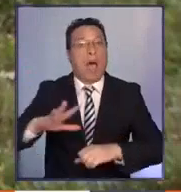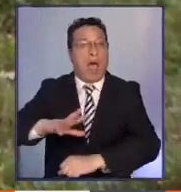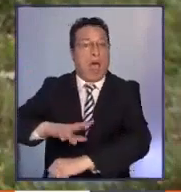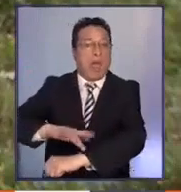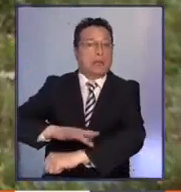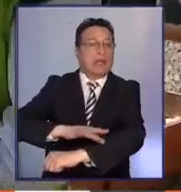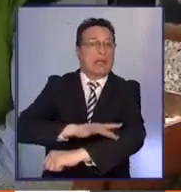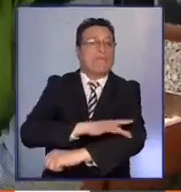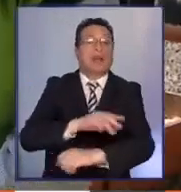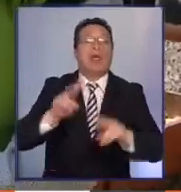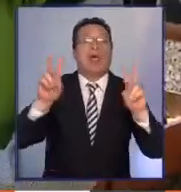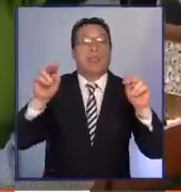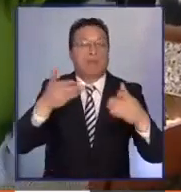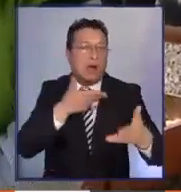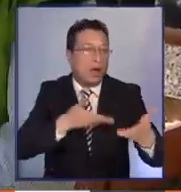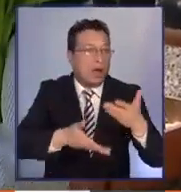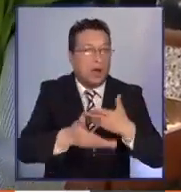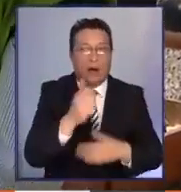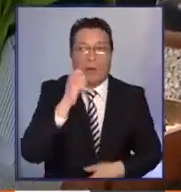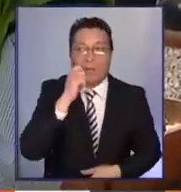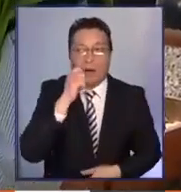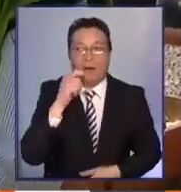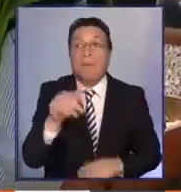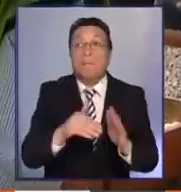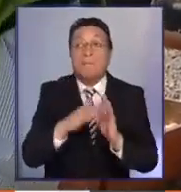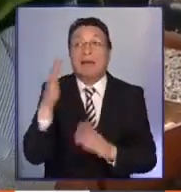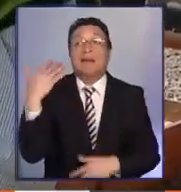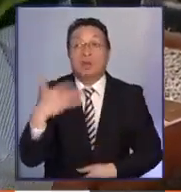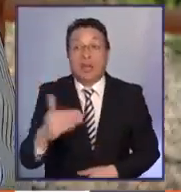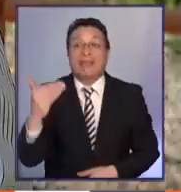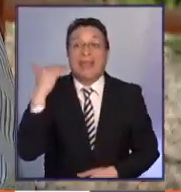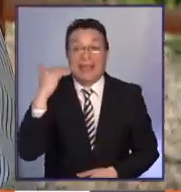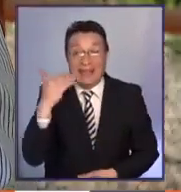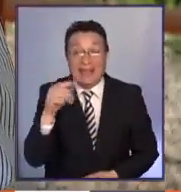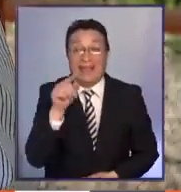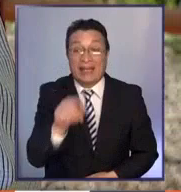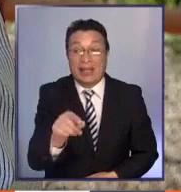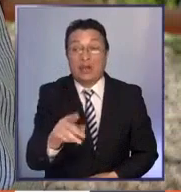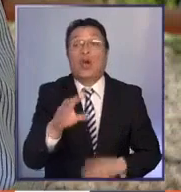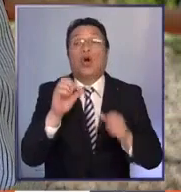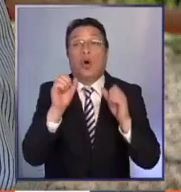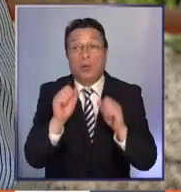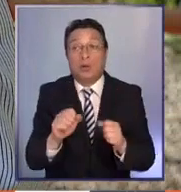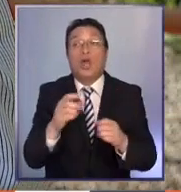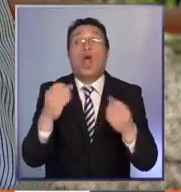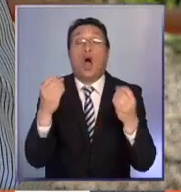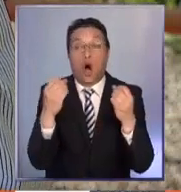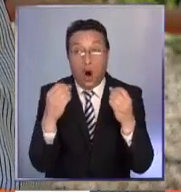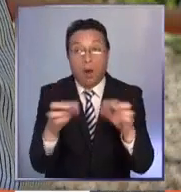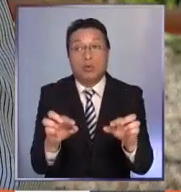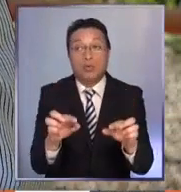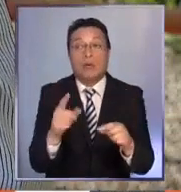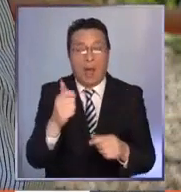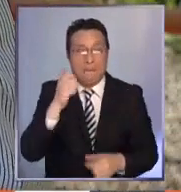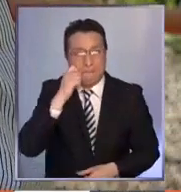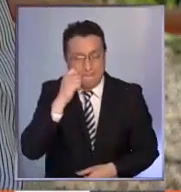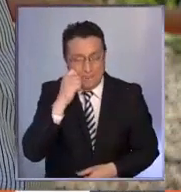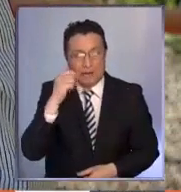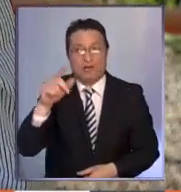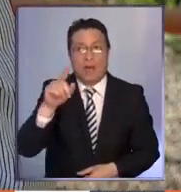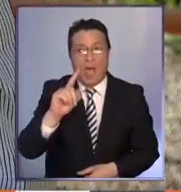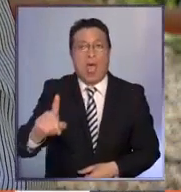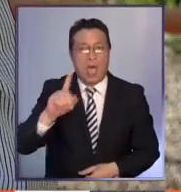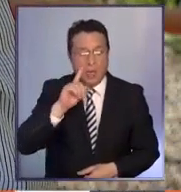de las relaciones humanas. Lo más importante es que los niños tienen la posibilidad y la oportunidad de ser personas que tienen